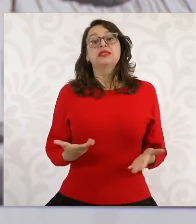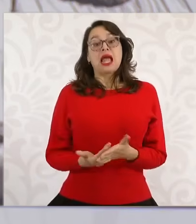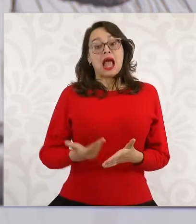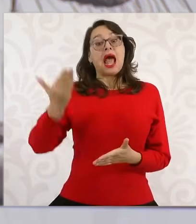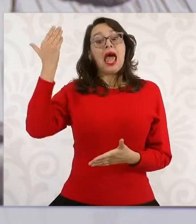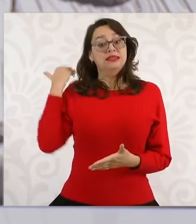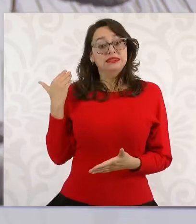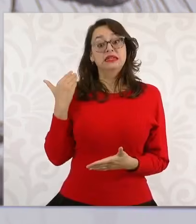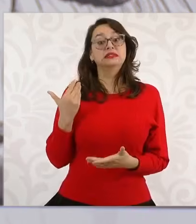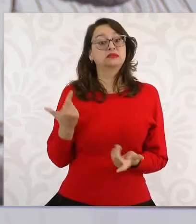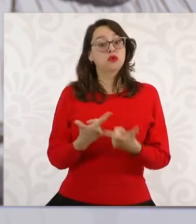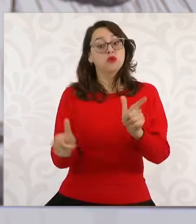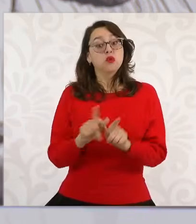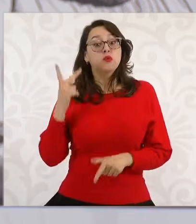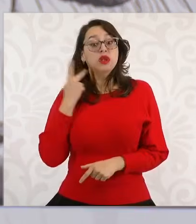ni existía,